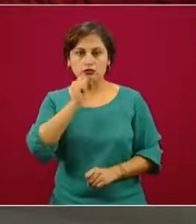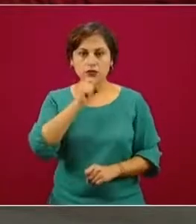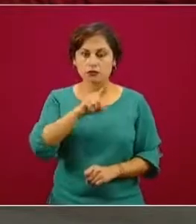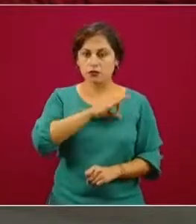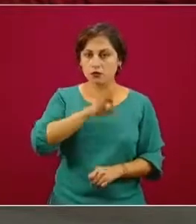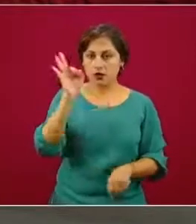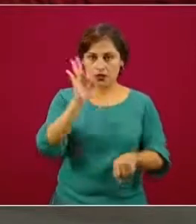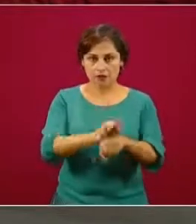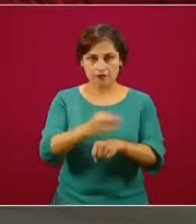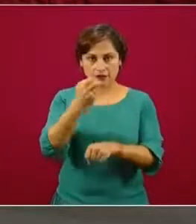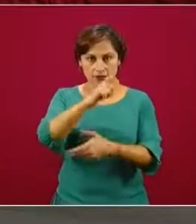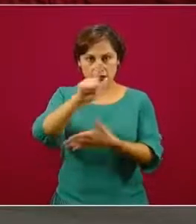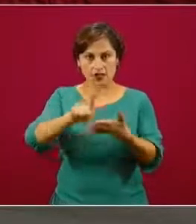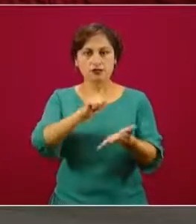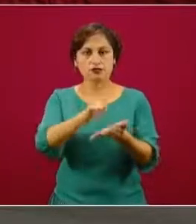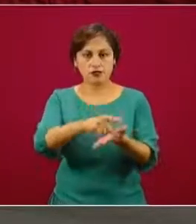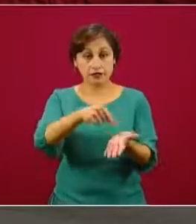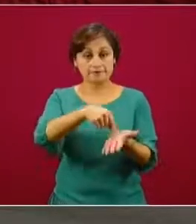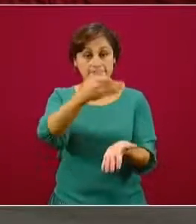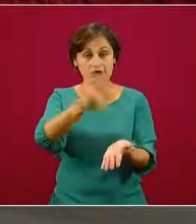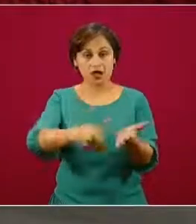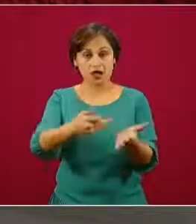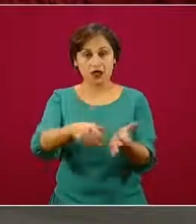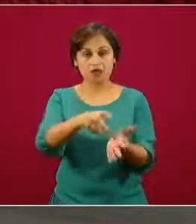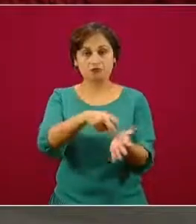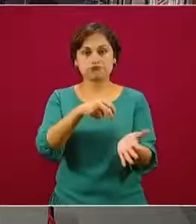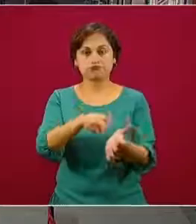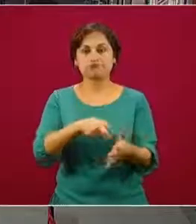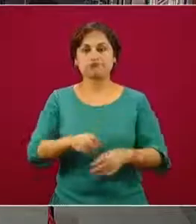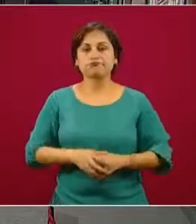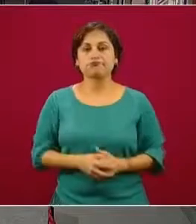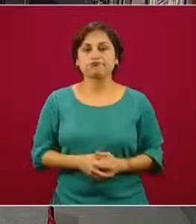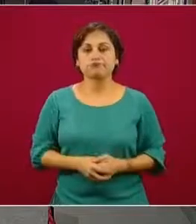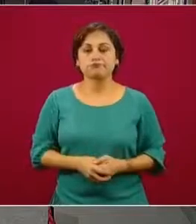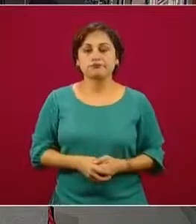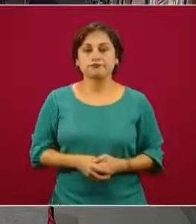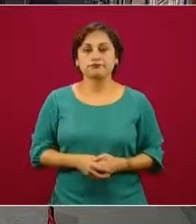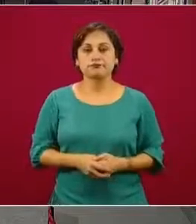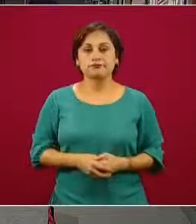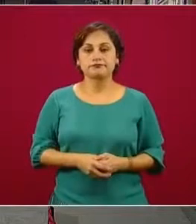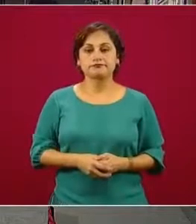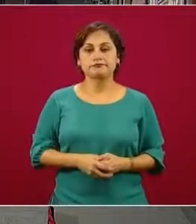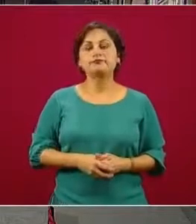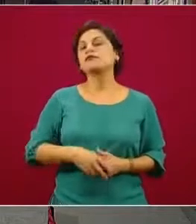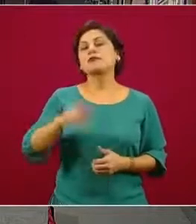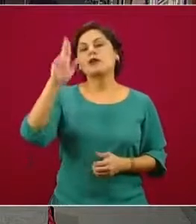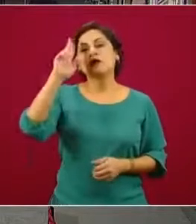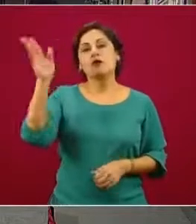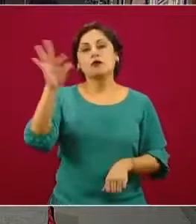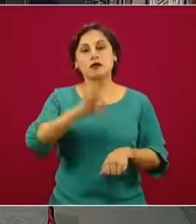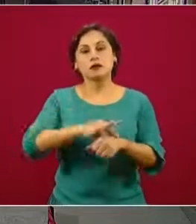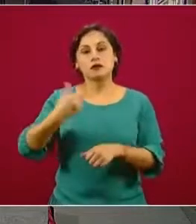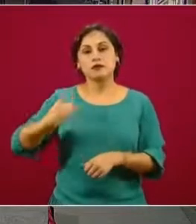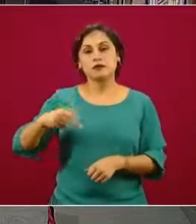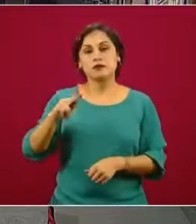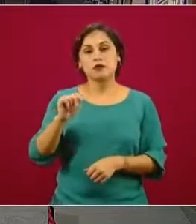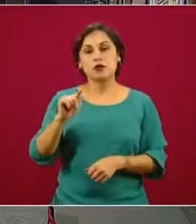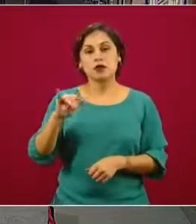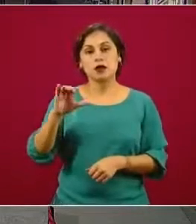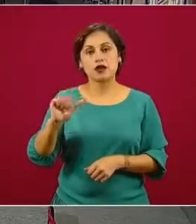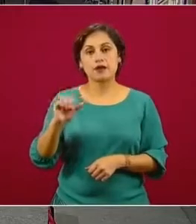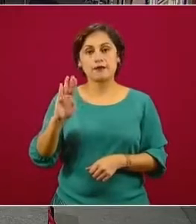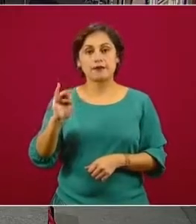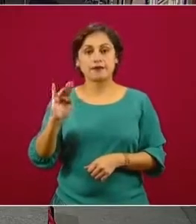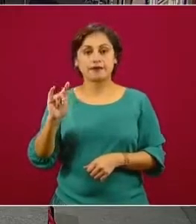Vamos a darle la palabra a ella y terminamos con Liz. Hola, doctor. Muy buenas noches. Paola Betancourt, de Multimedios